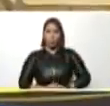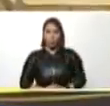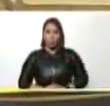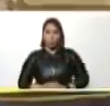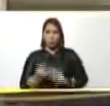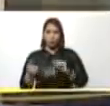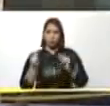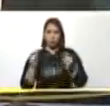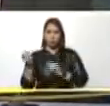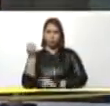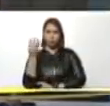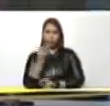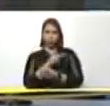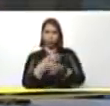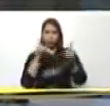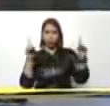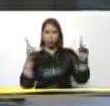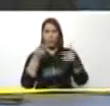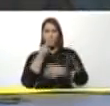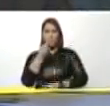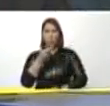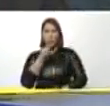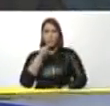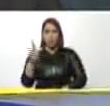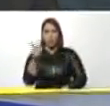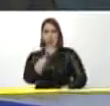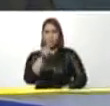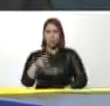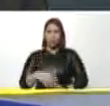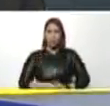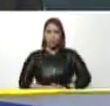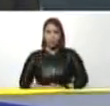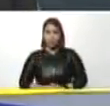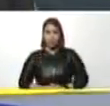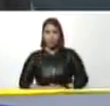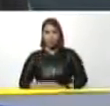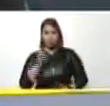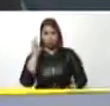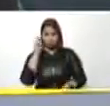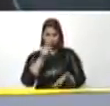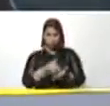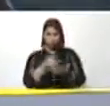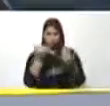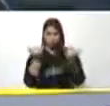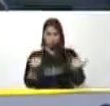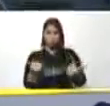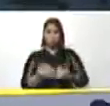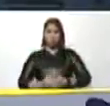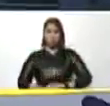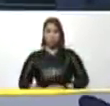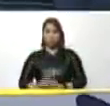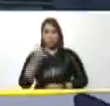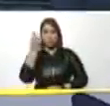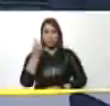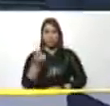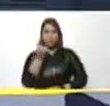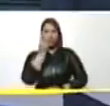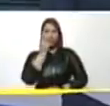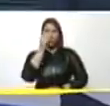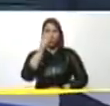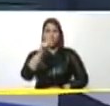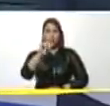parlamentaria, democrática y política de Venezuela, presentes aquí: diputado Timoteo